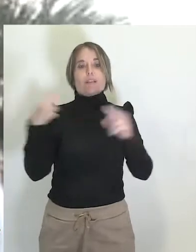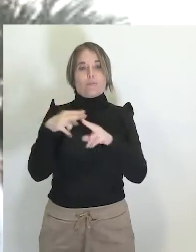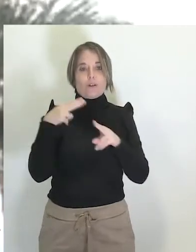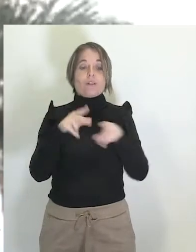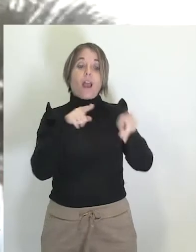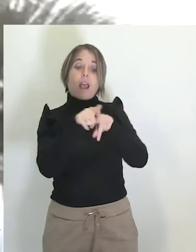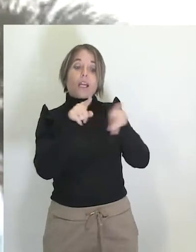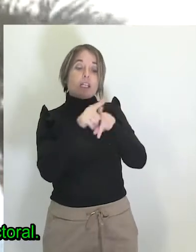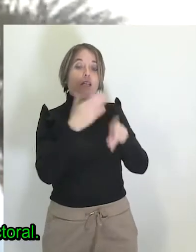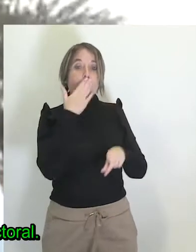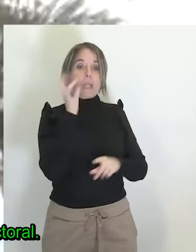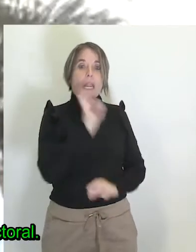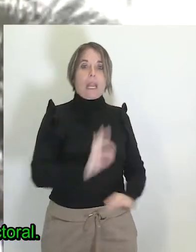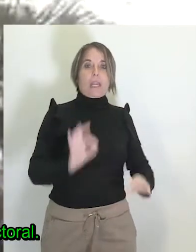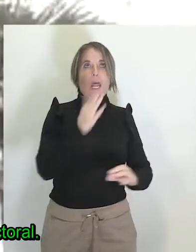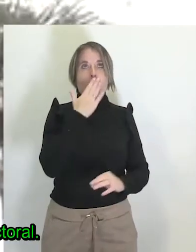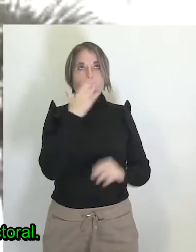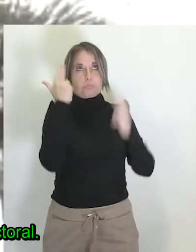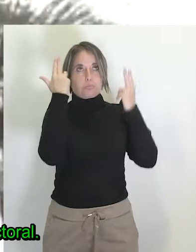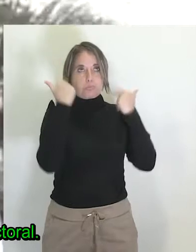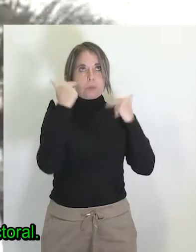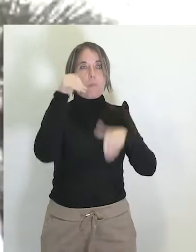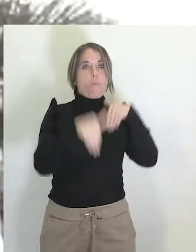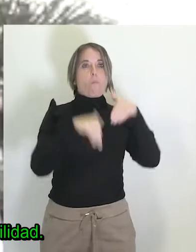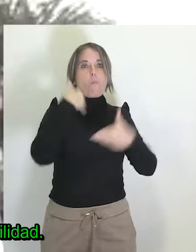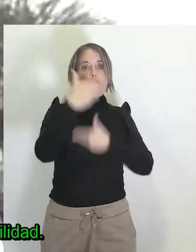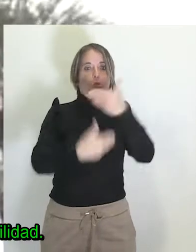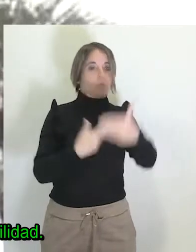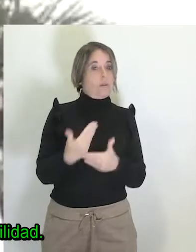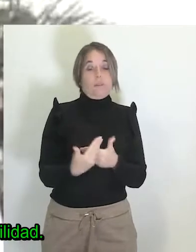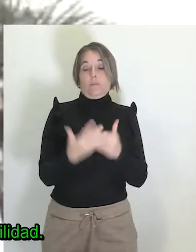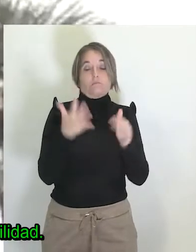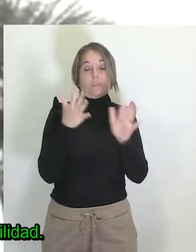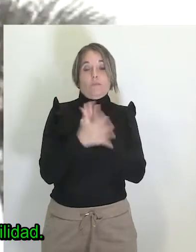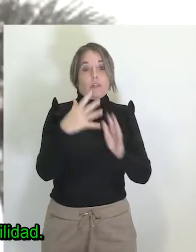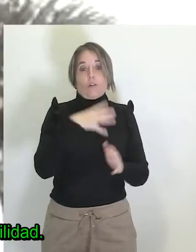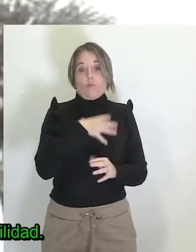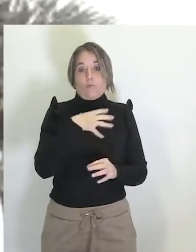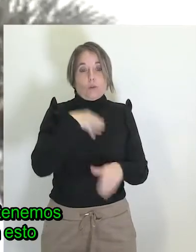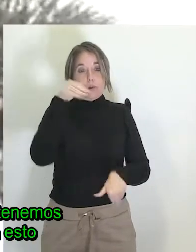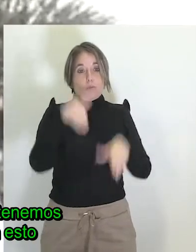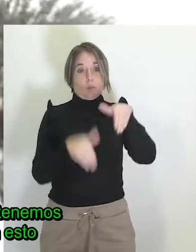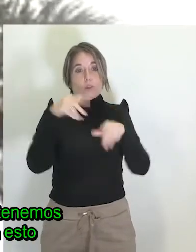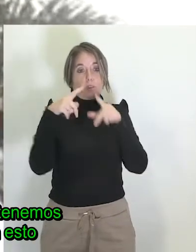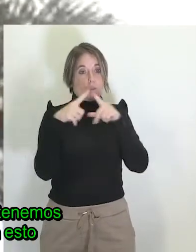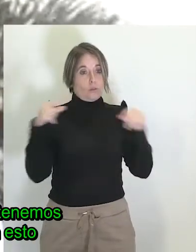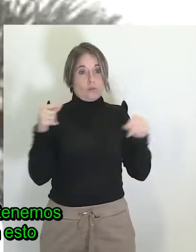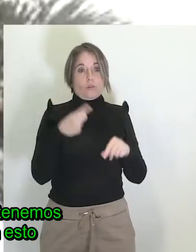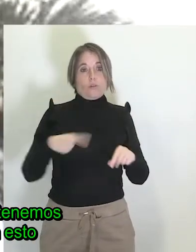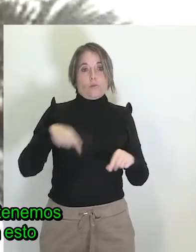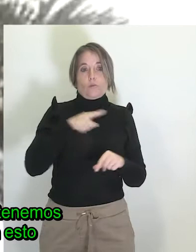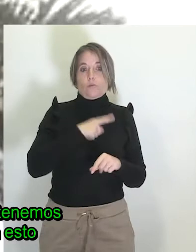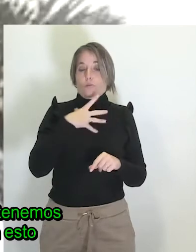que no lleguen a criticar ni a decir nada del proceso electoral. Entonces, no hay ninguna posibilidad, realmente los nicaragüenses